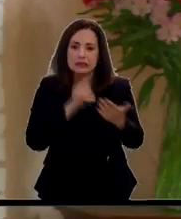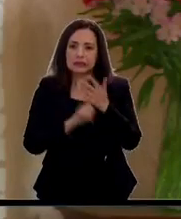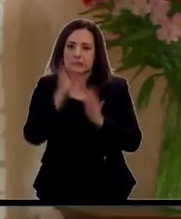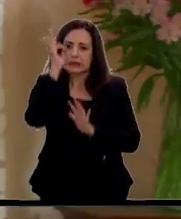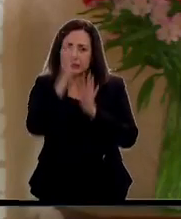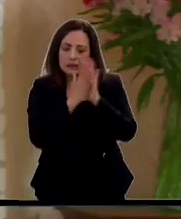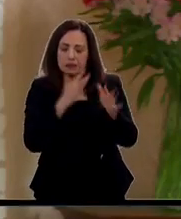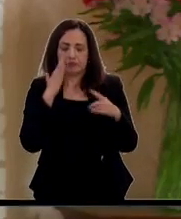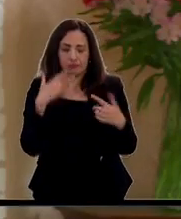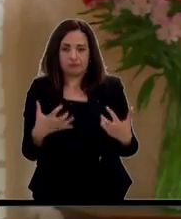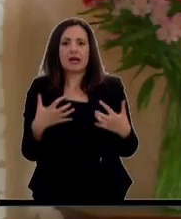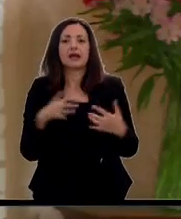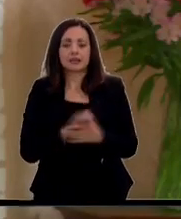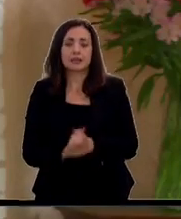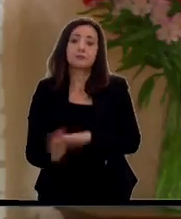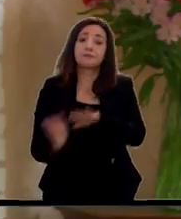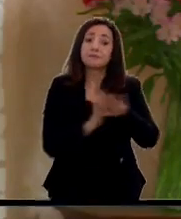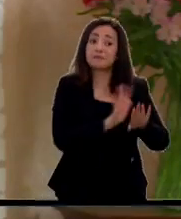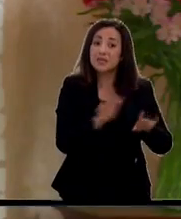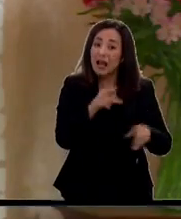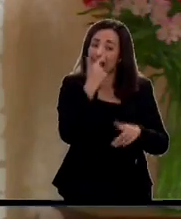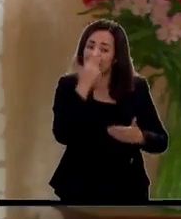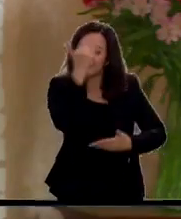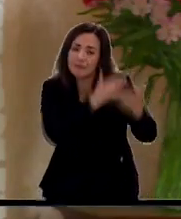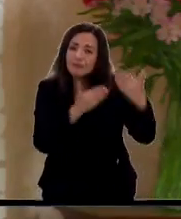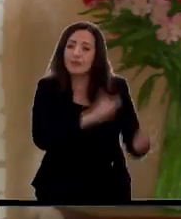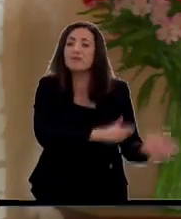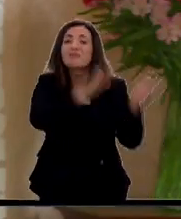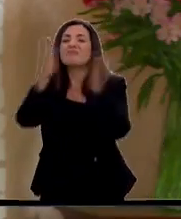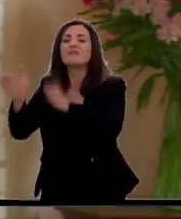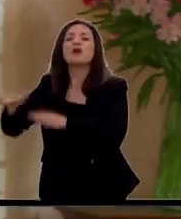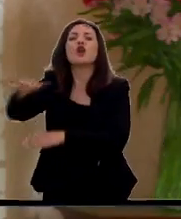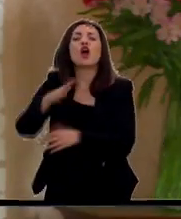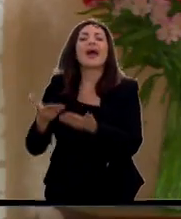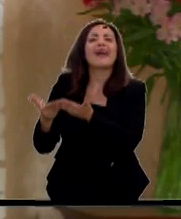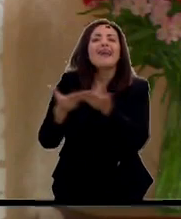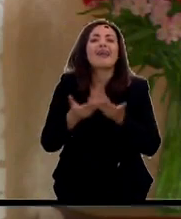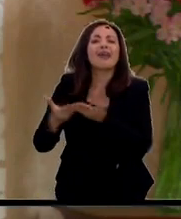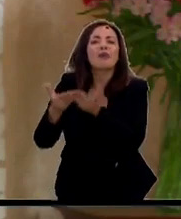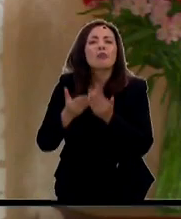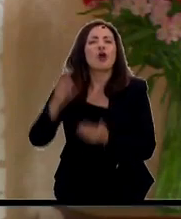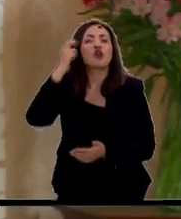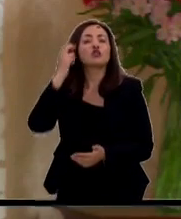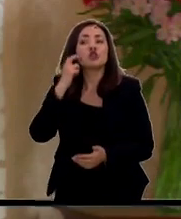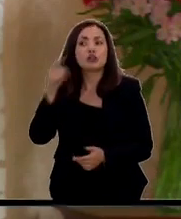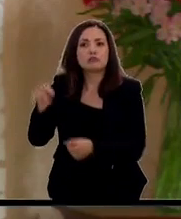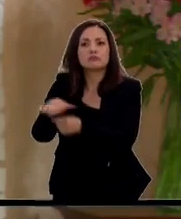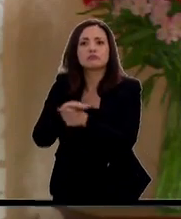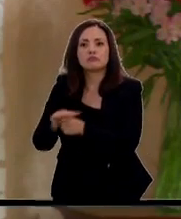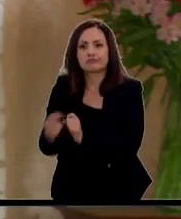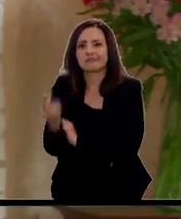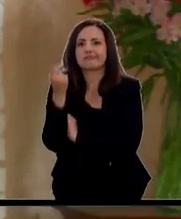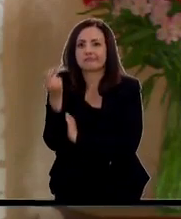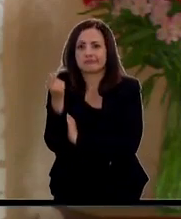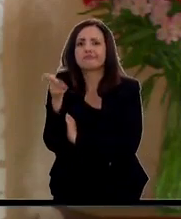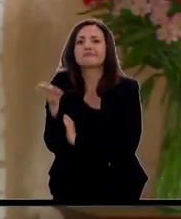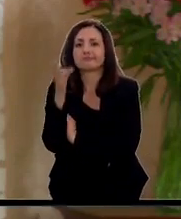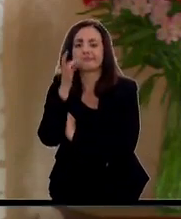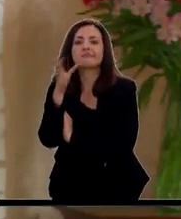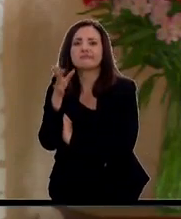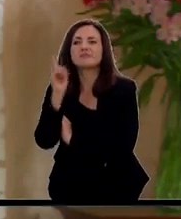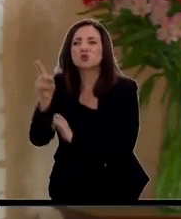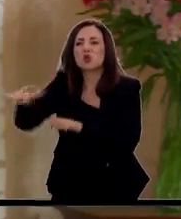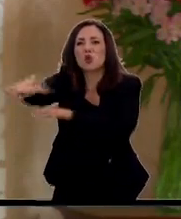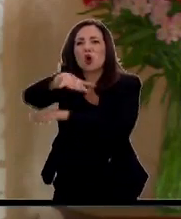Y después de este análisis, veamos el otro panorama que se vive en Quibdó, en Chocó, porque es crítica la red hospitalaria. Allí el